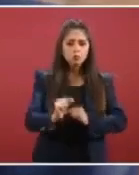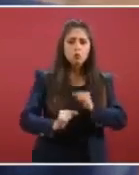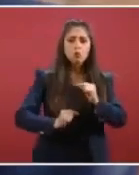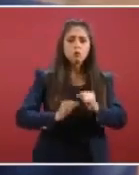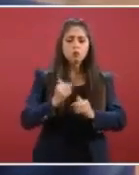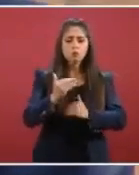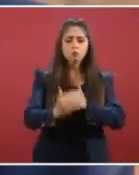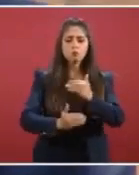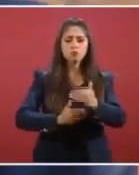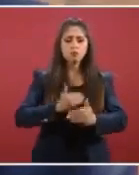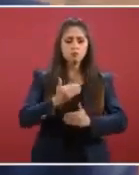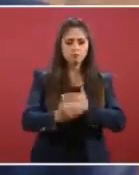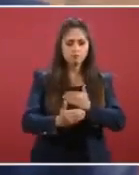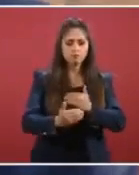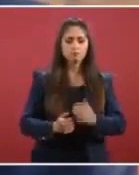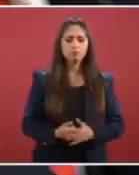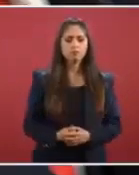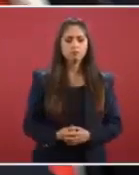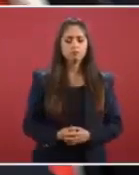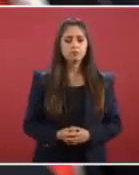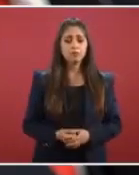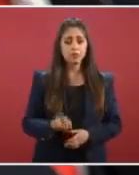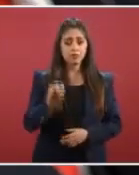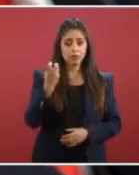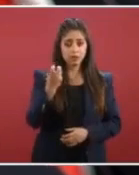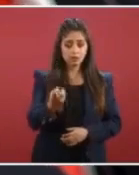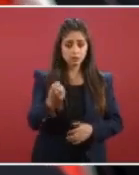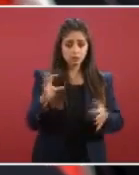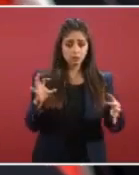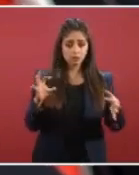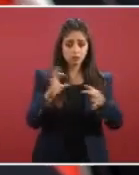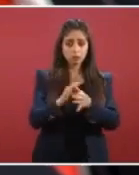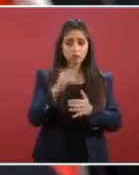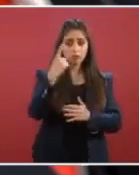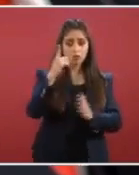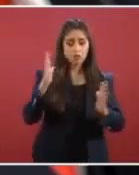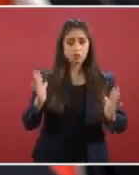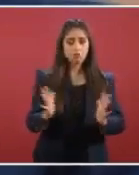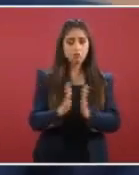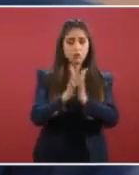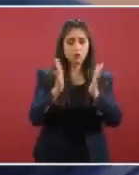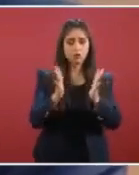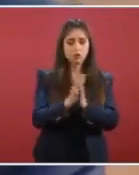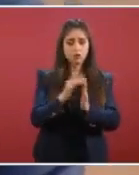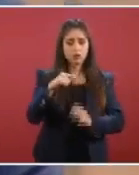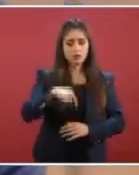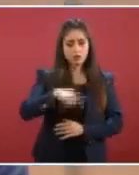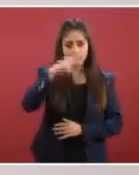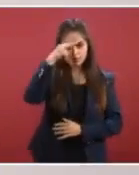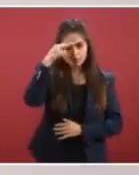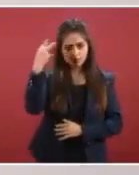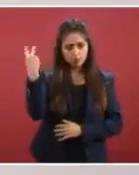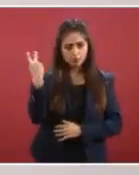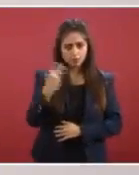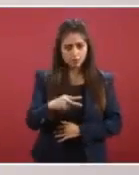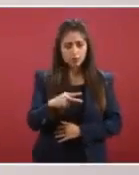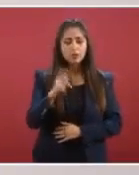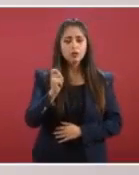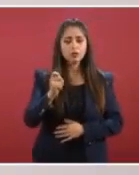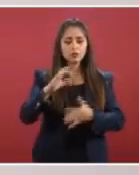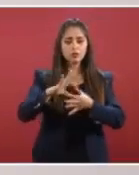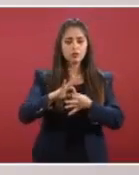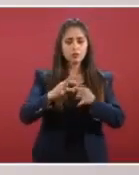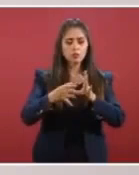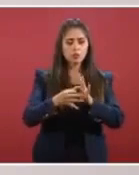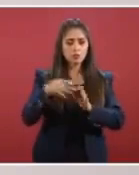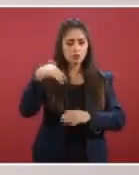y pinta bien la participación de México en la Olimpiada